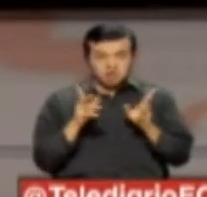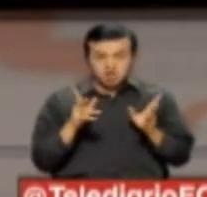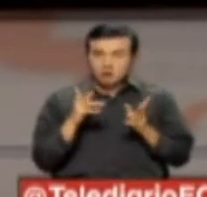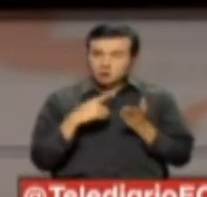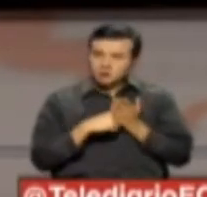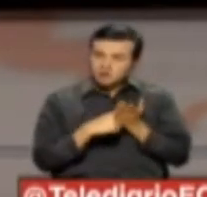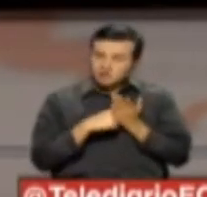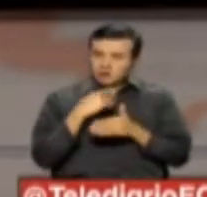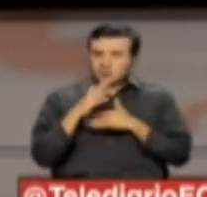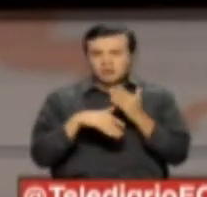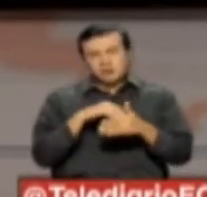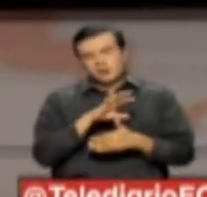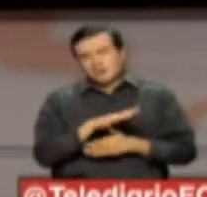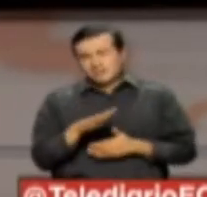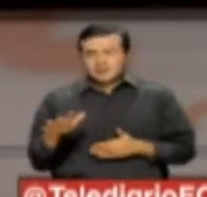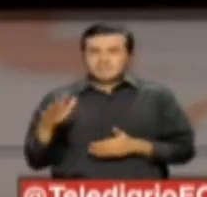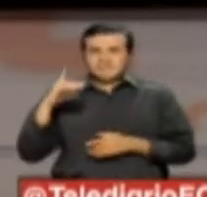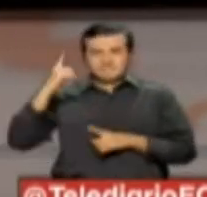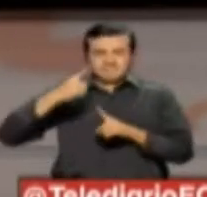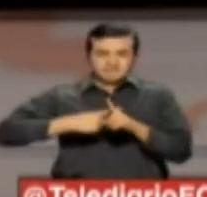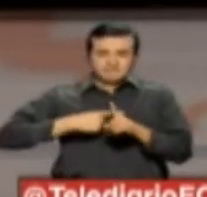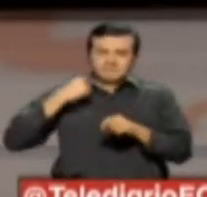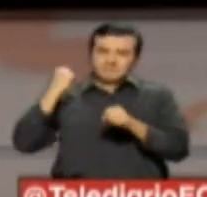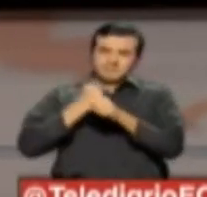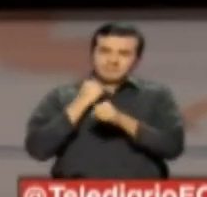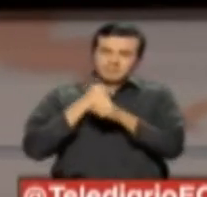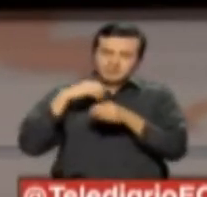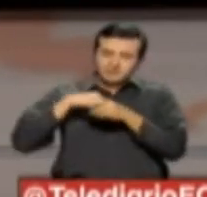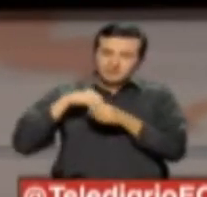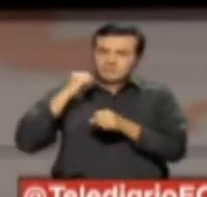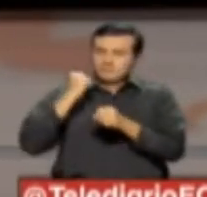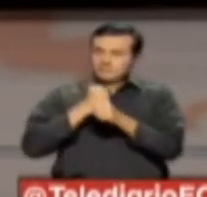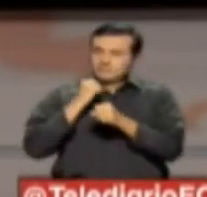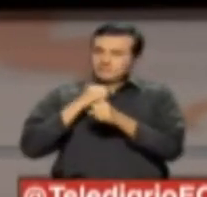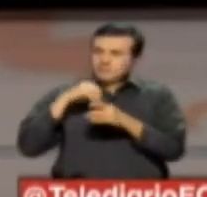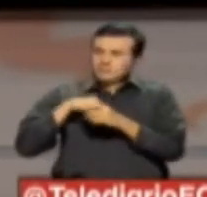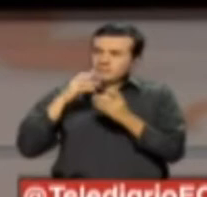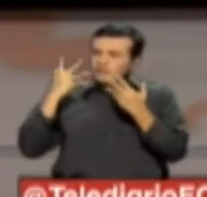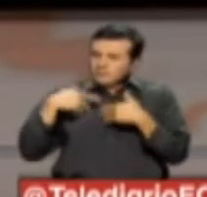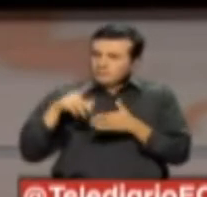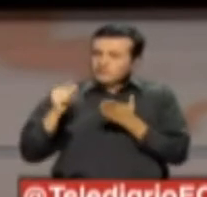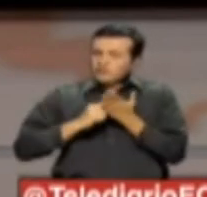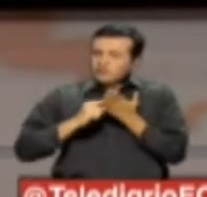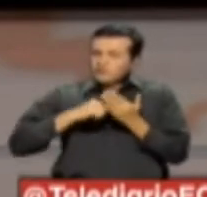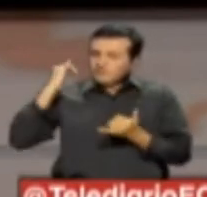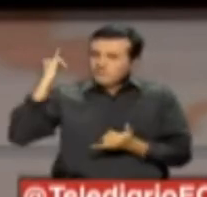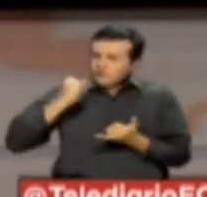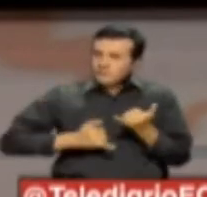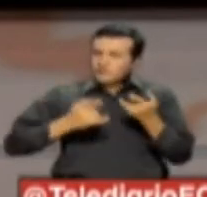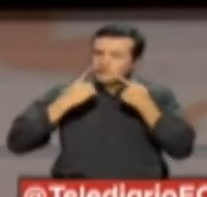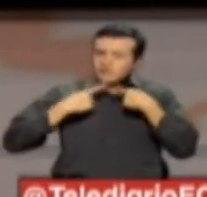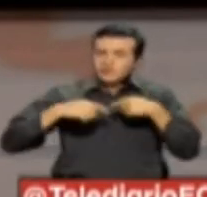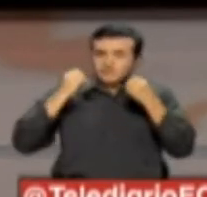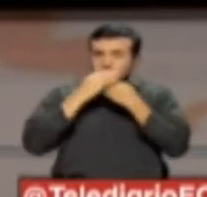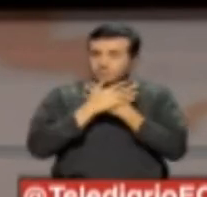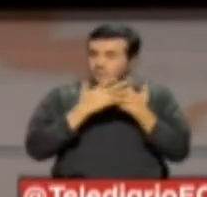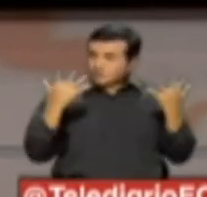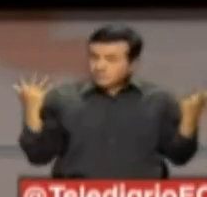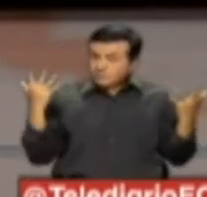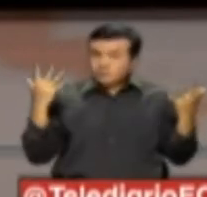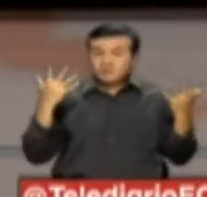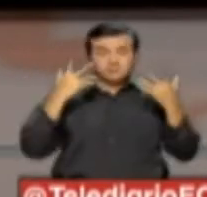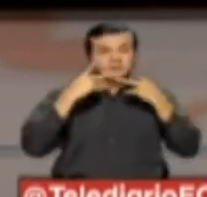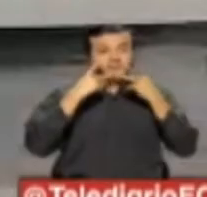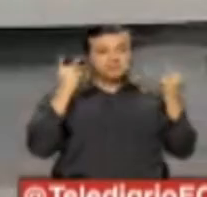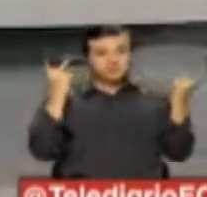se hará por aproximadamente un mes un trabajo interno previo a obtener el borrador final que ya será entregado para los su